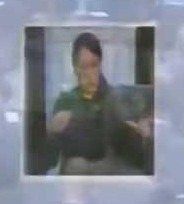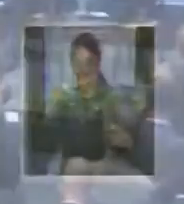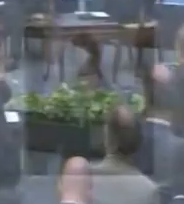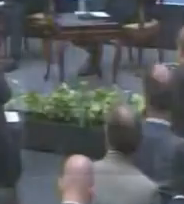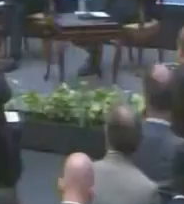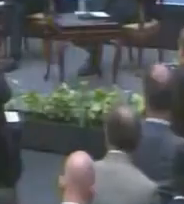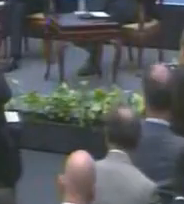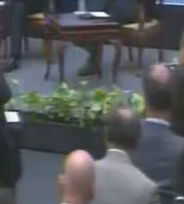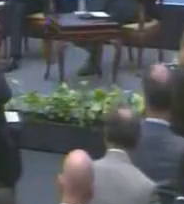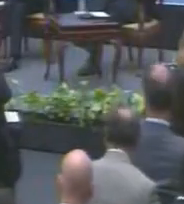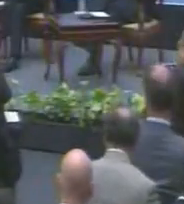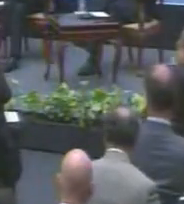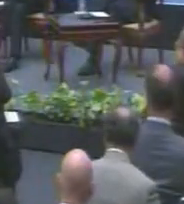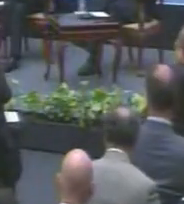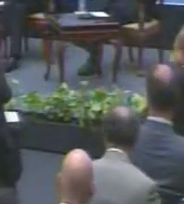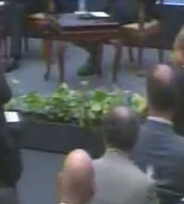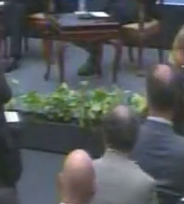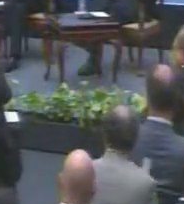gracias.